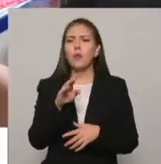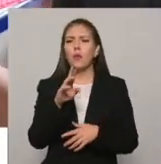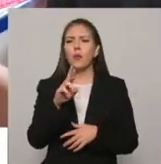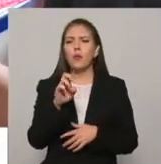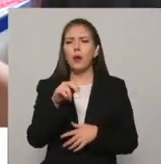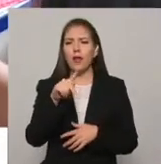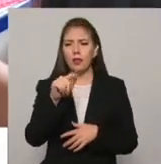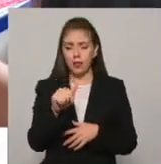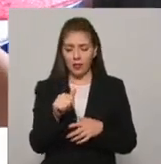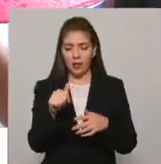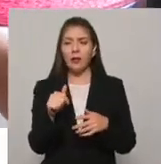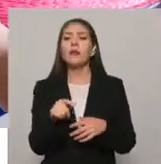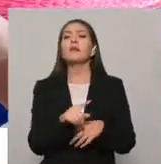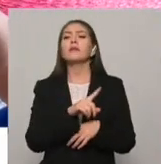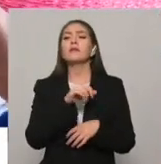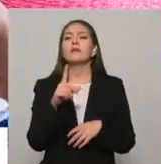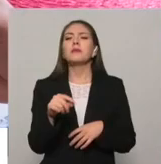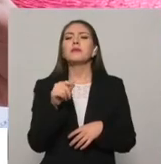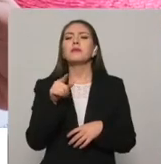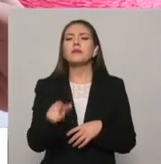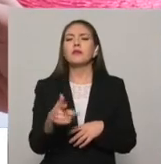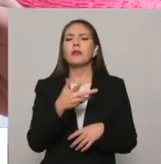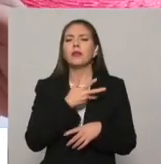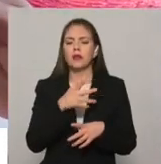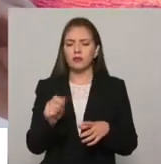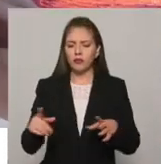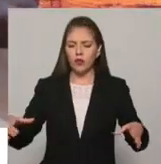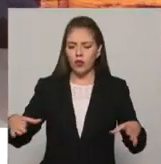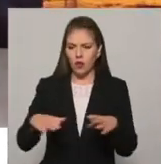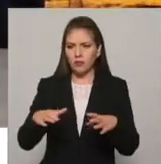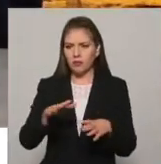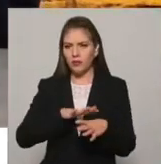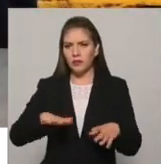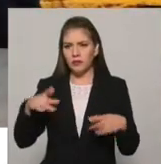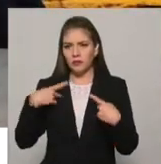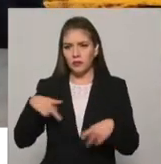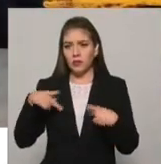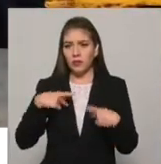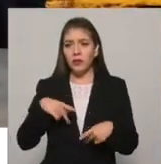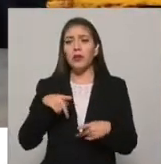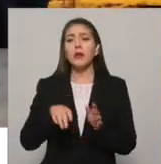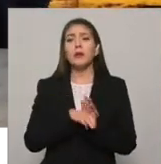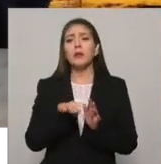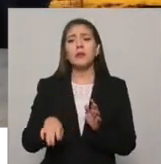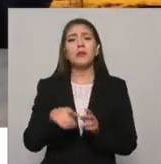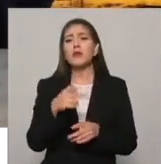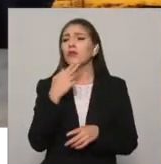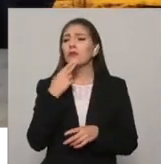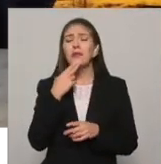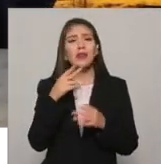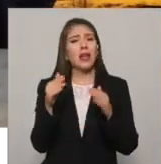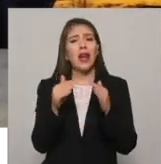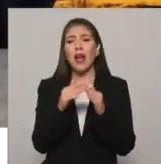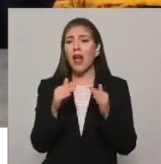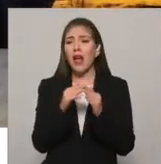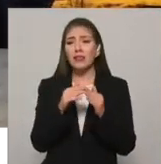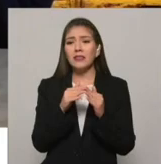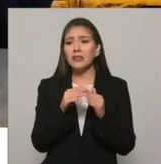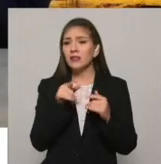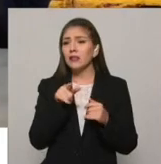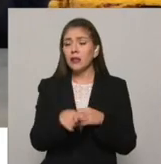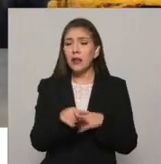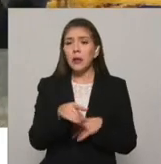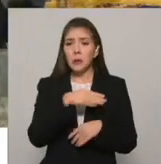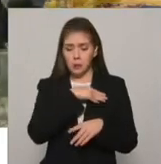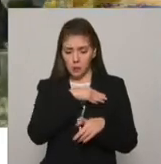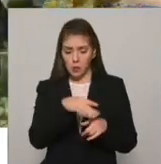partir de ahí tienes acceso a la red comunidad de Olio, en la que mucha gente está subiendo cosas que ya no le sirven en su casa y todavía están en